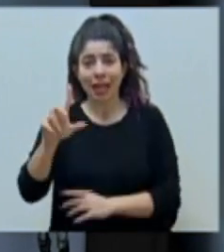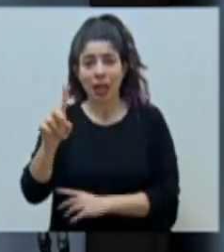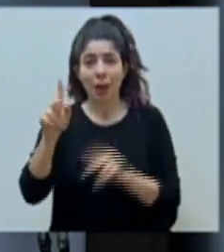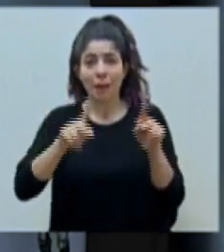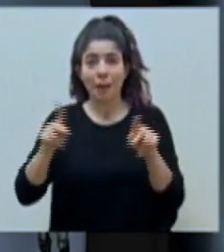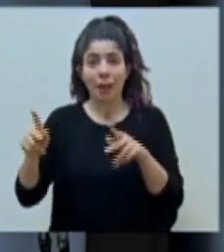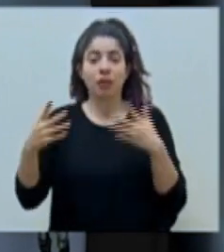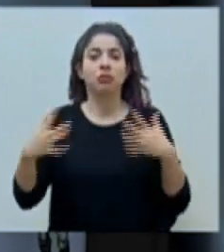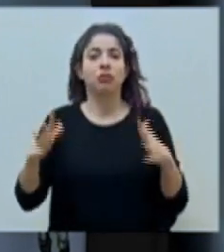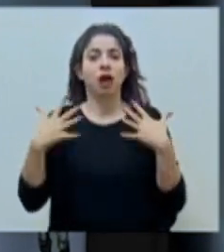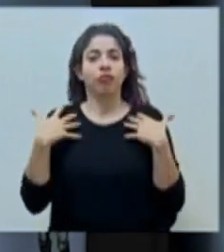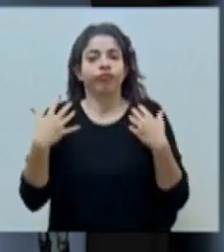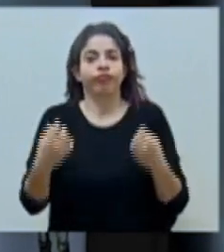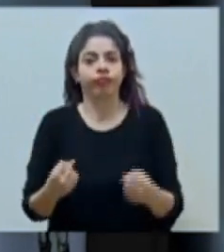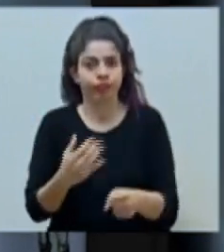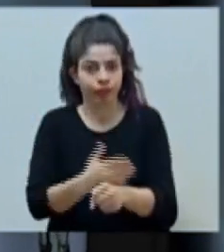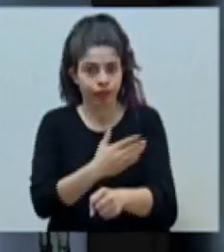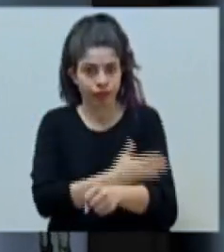personas recuperadas.